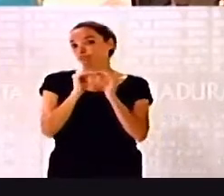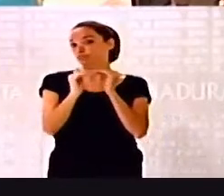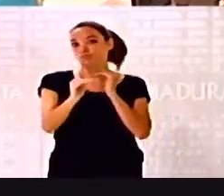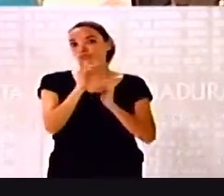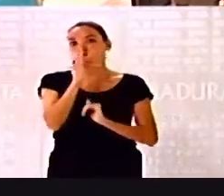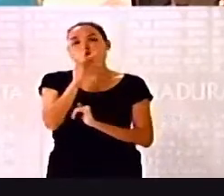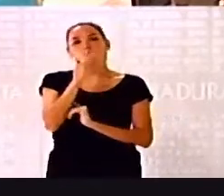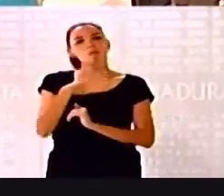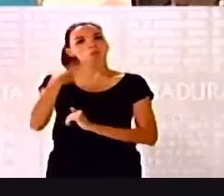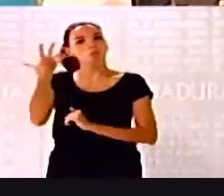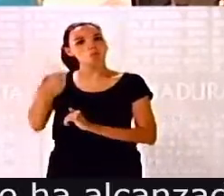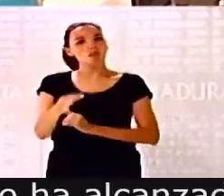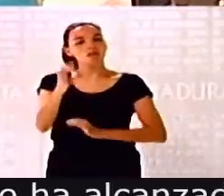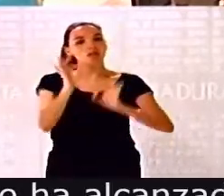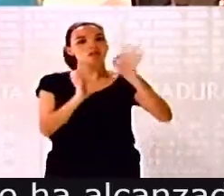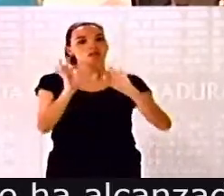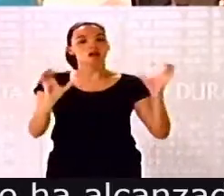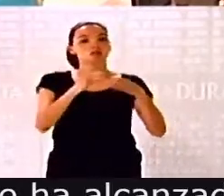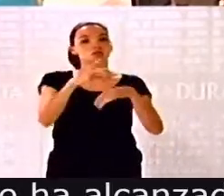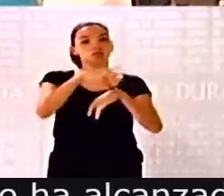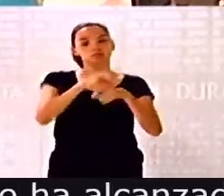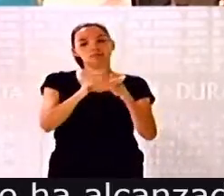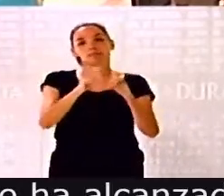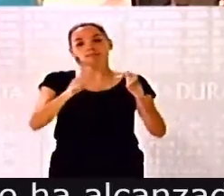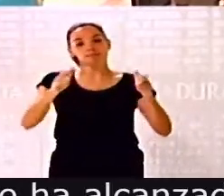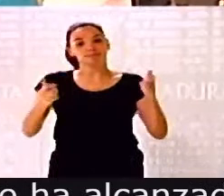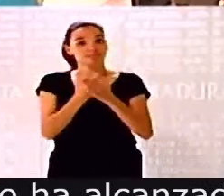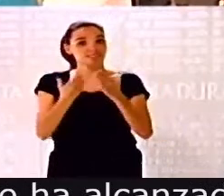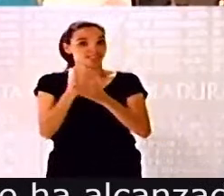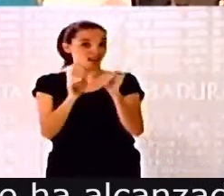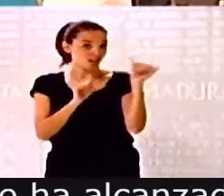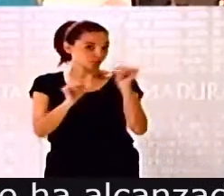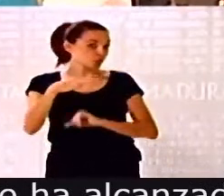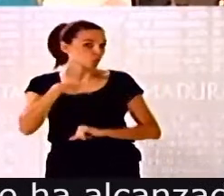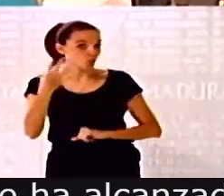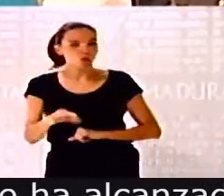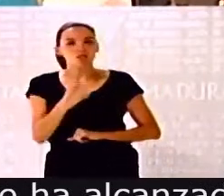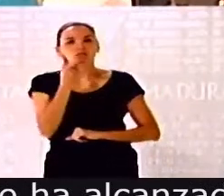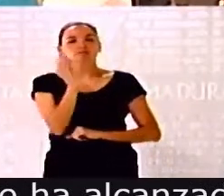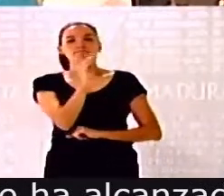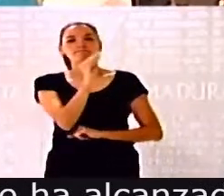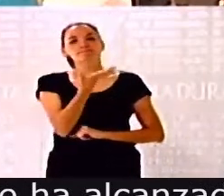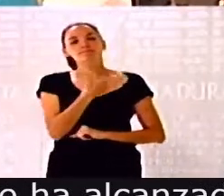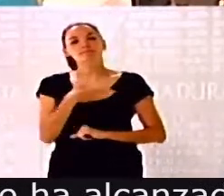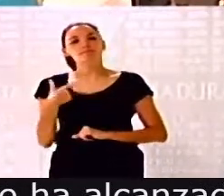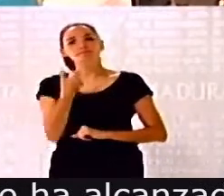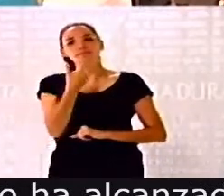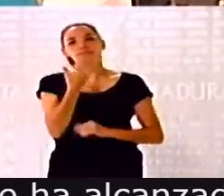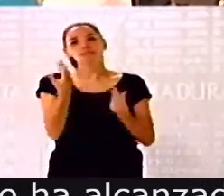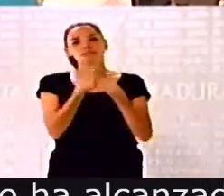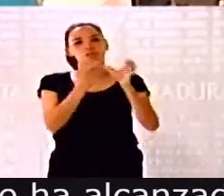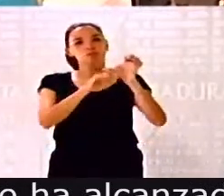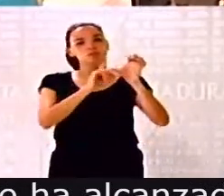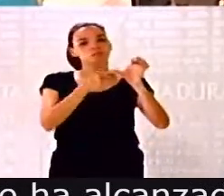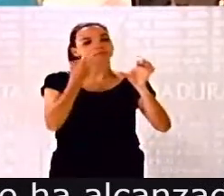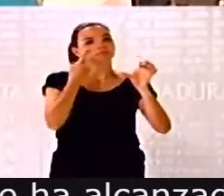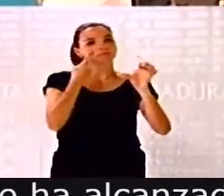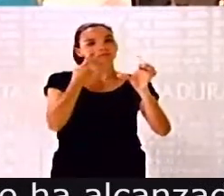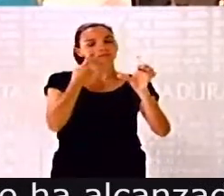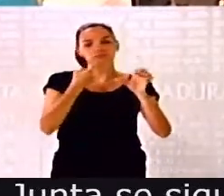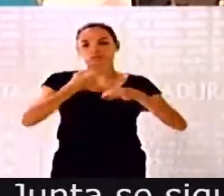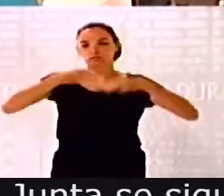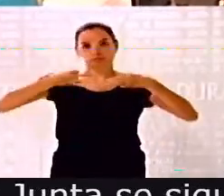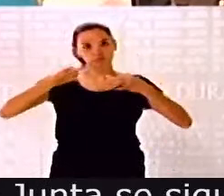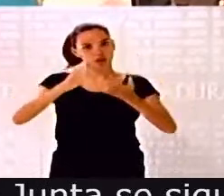datos de contagios sigan creciendo en los próximos días, sí. La Junta se sigue manteniendo en que el inicio del curso va a ser